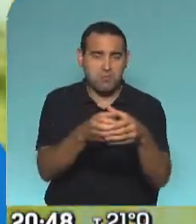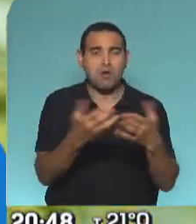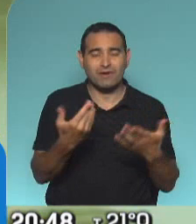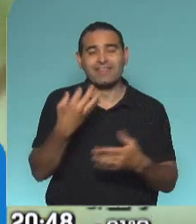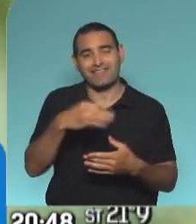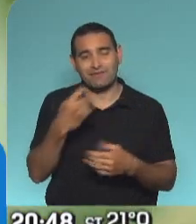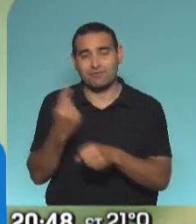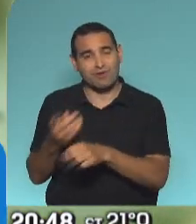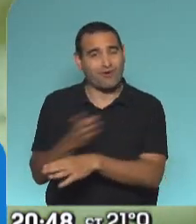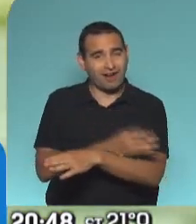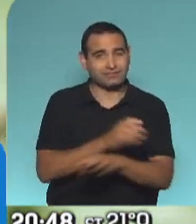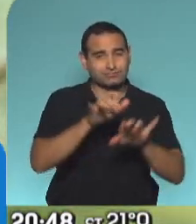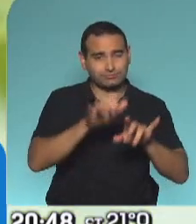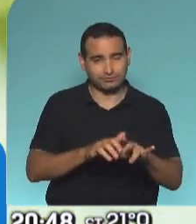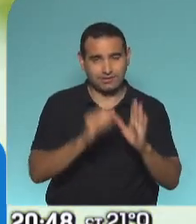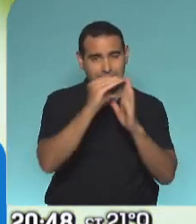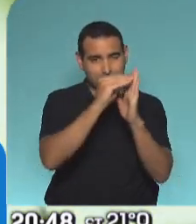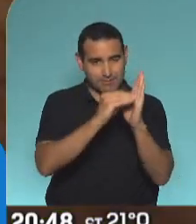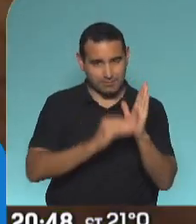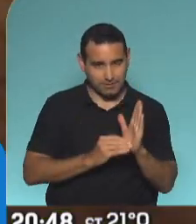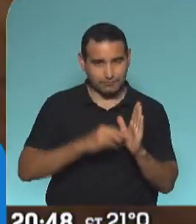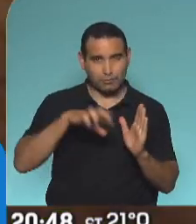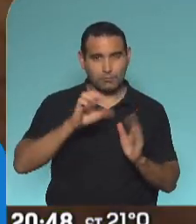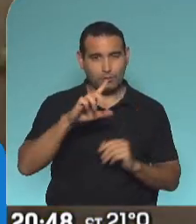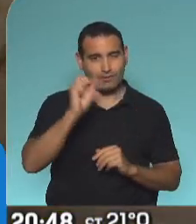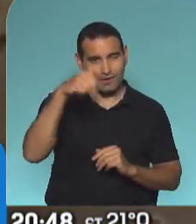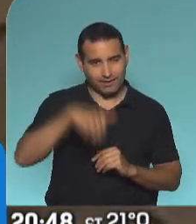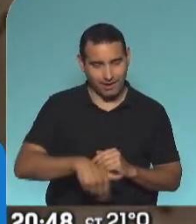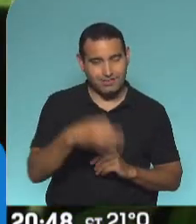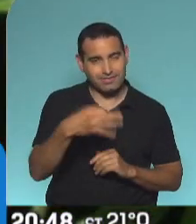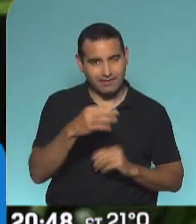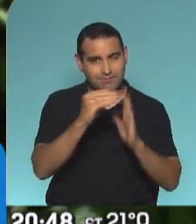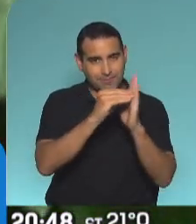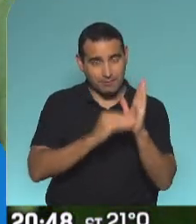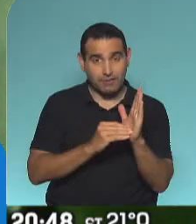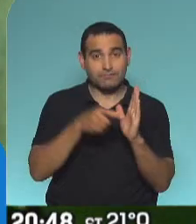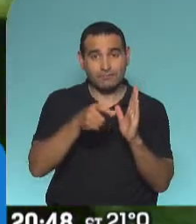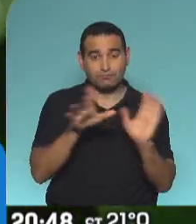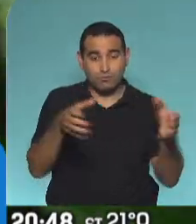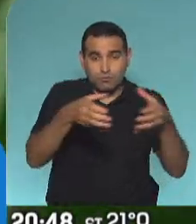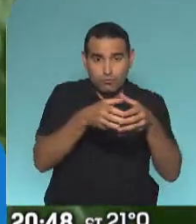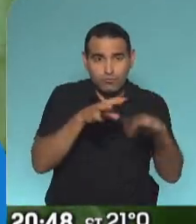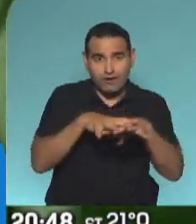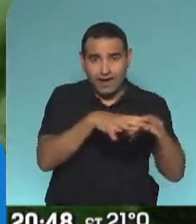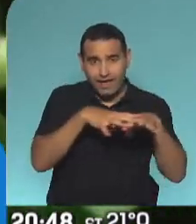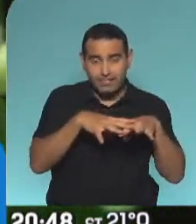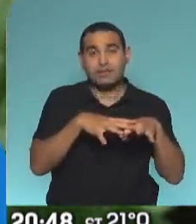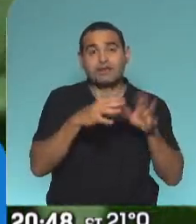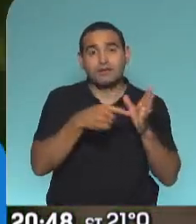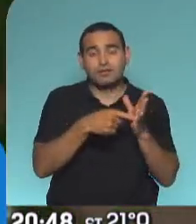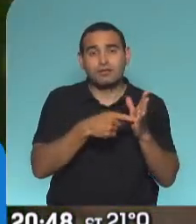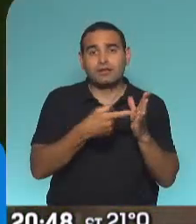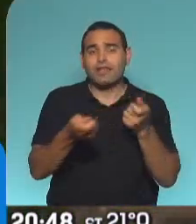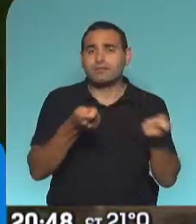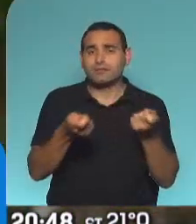estar inscriptas en una red red pro can bueno en esta red que está va a estar administrada por